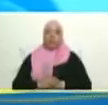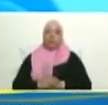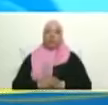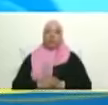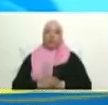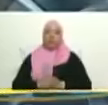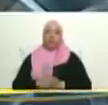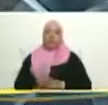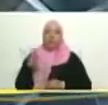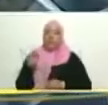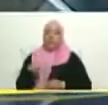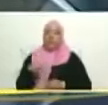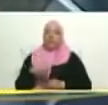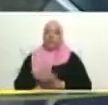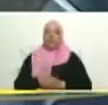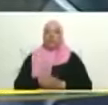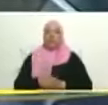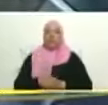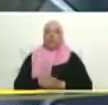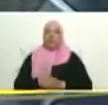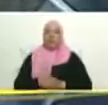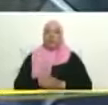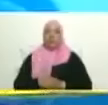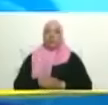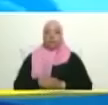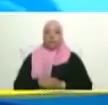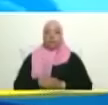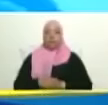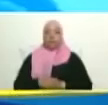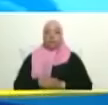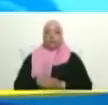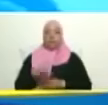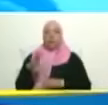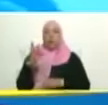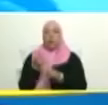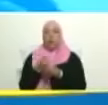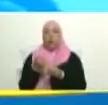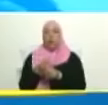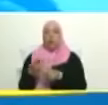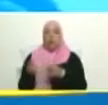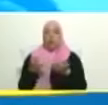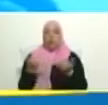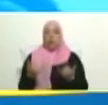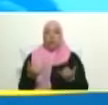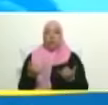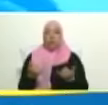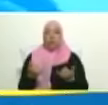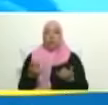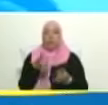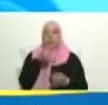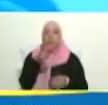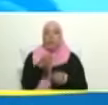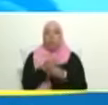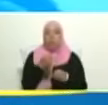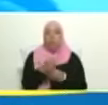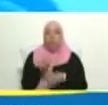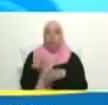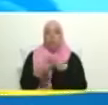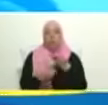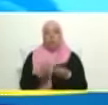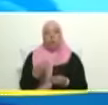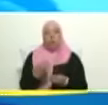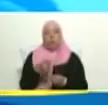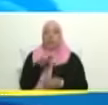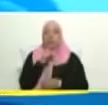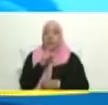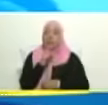¿cierto? Ah. Y en cuarto lugar, pariendo, haciendo de tripas